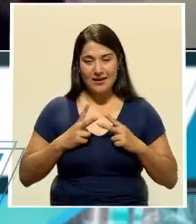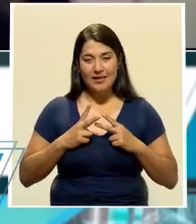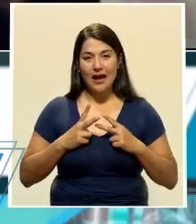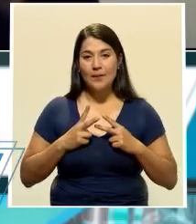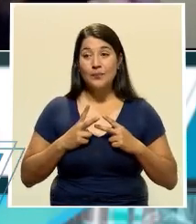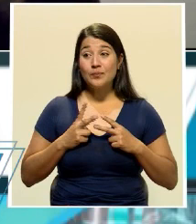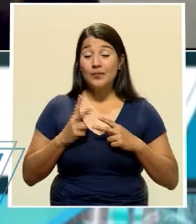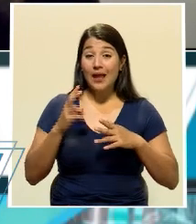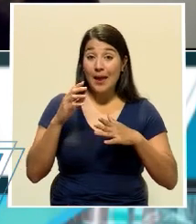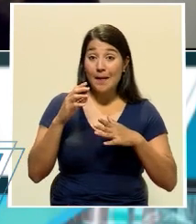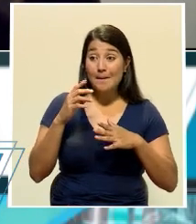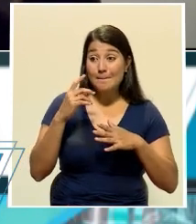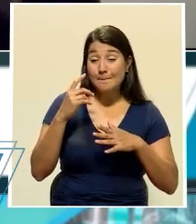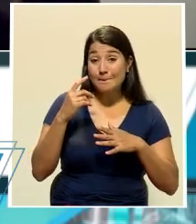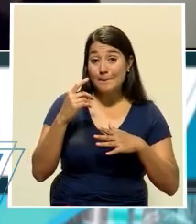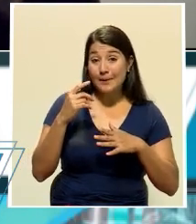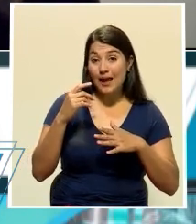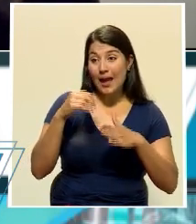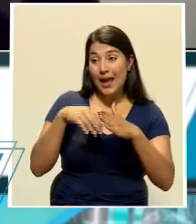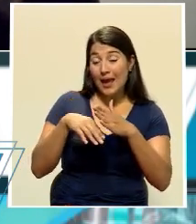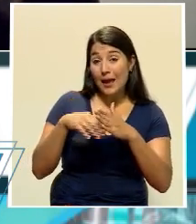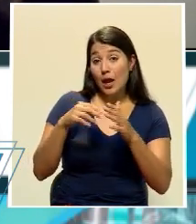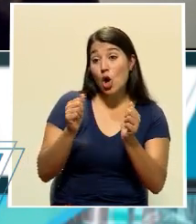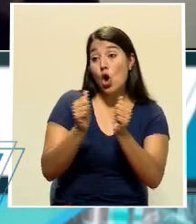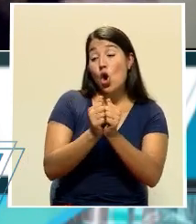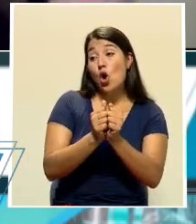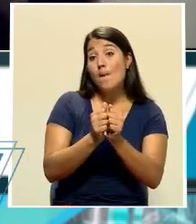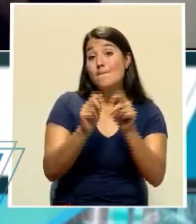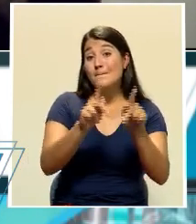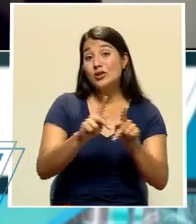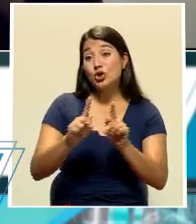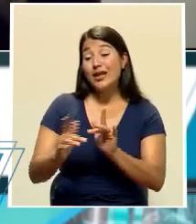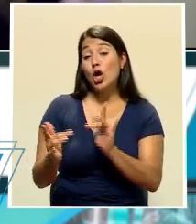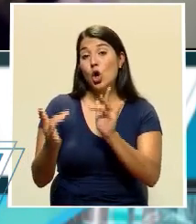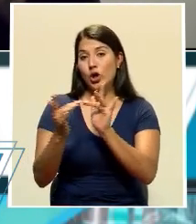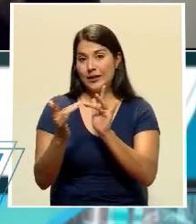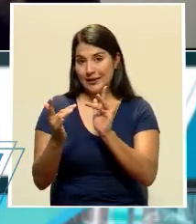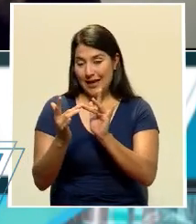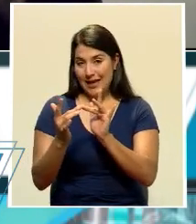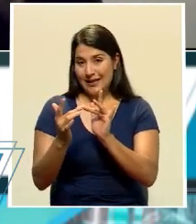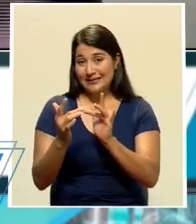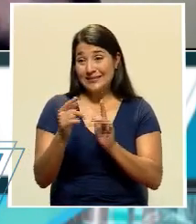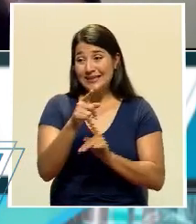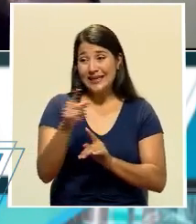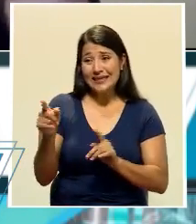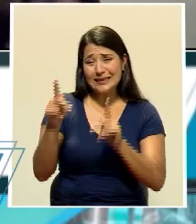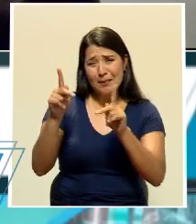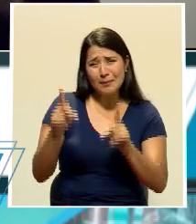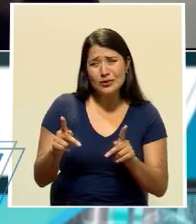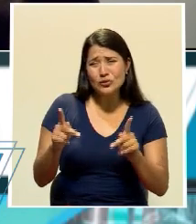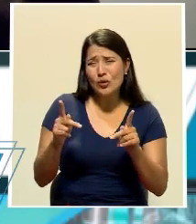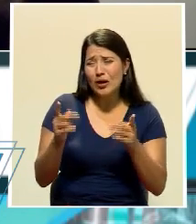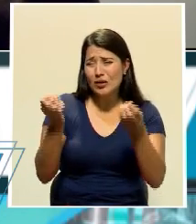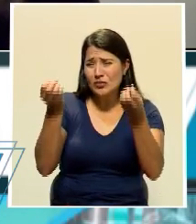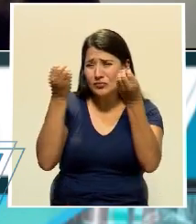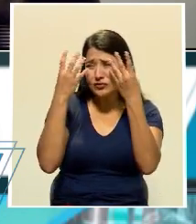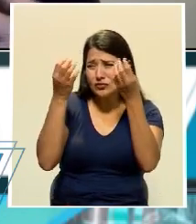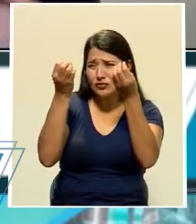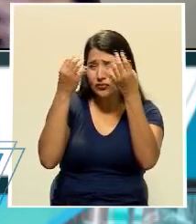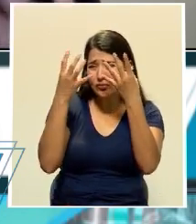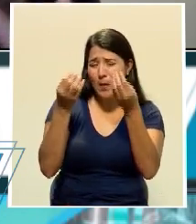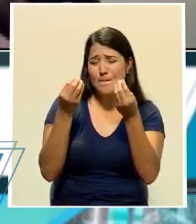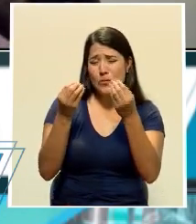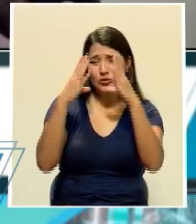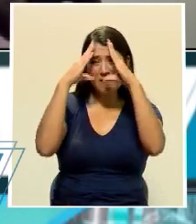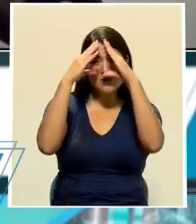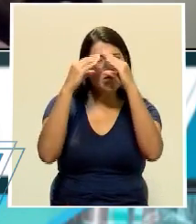cada persona que está conectado en un medio de comunicación y que está asediada por tantísima información,